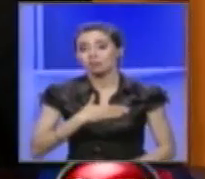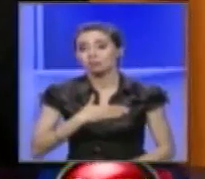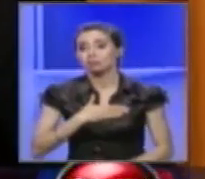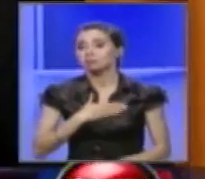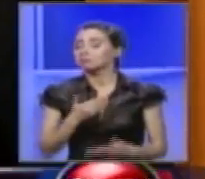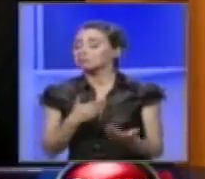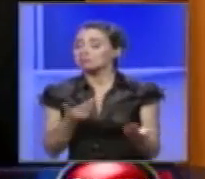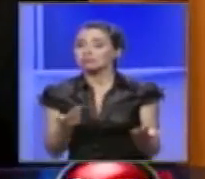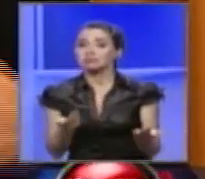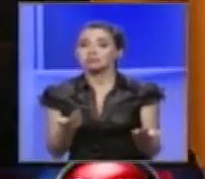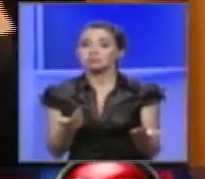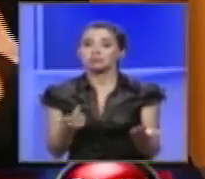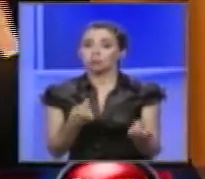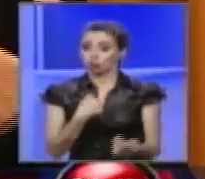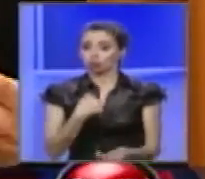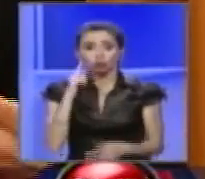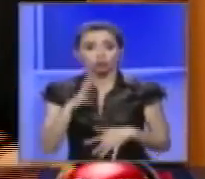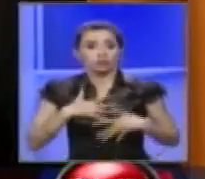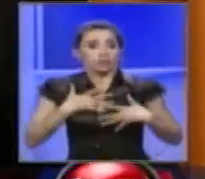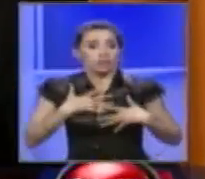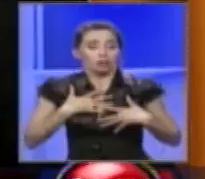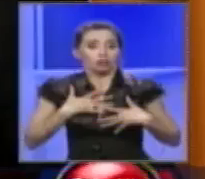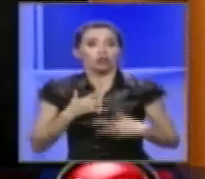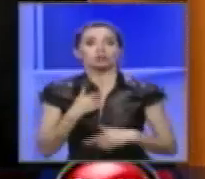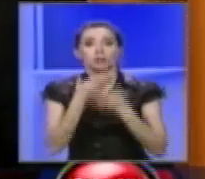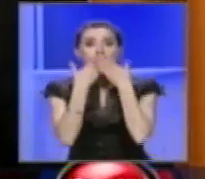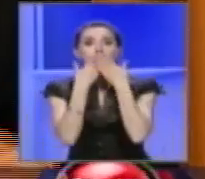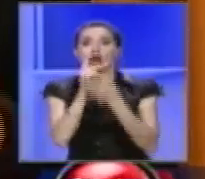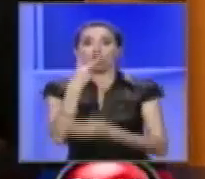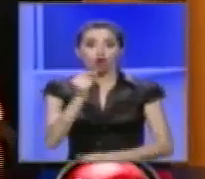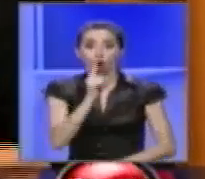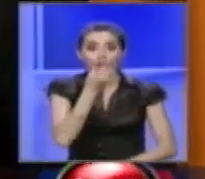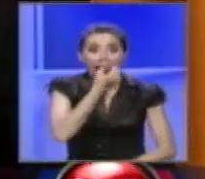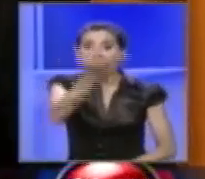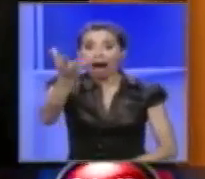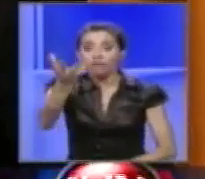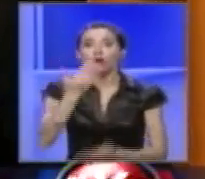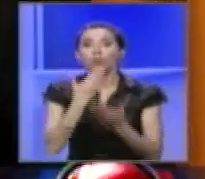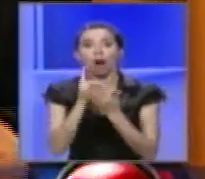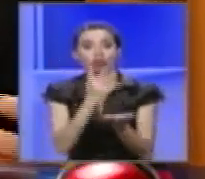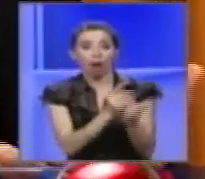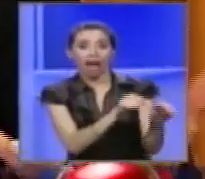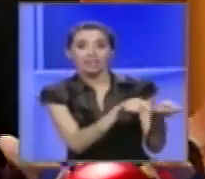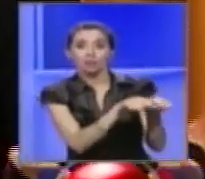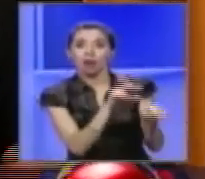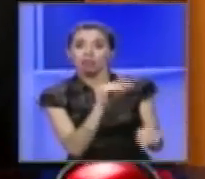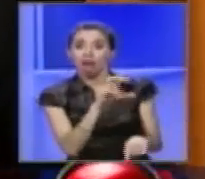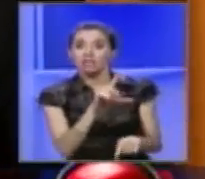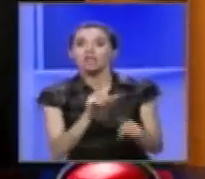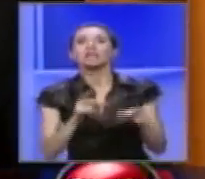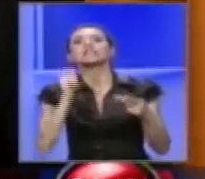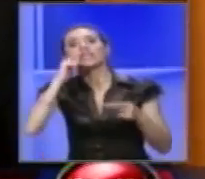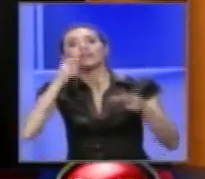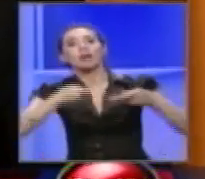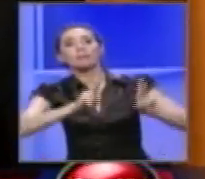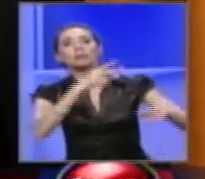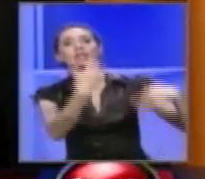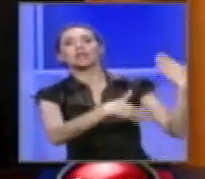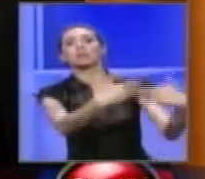no, yo siento que no hablar cuando pasan casos como este es dejar que sucedan. Y